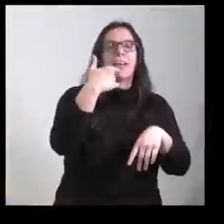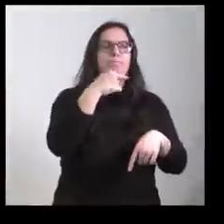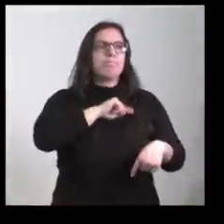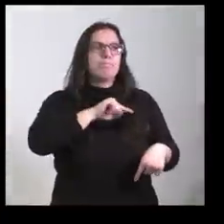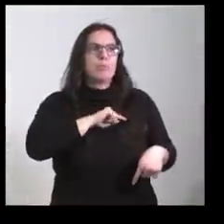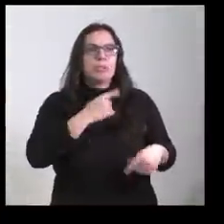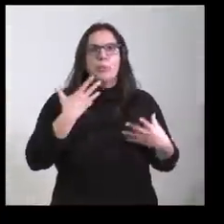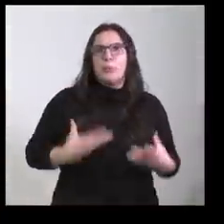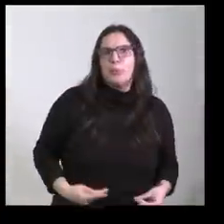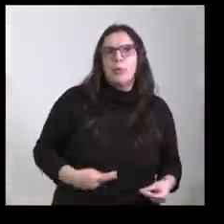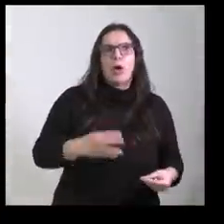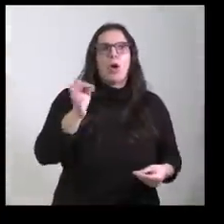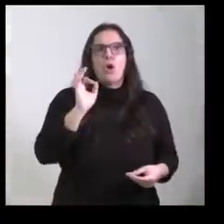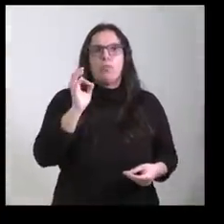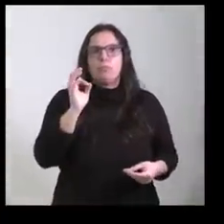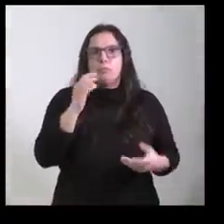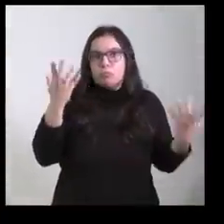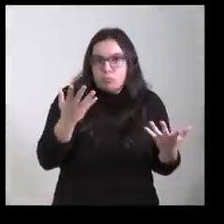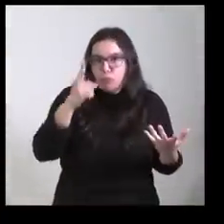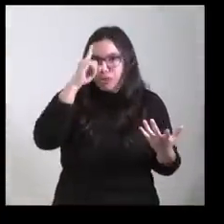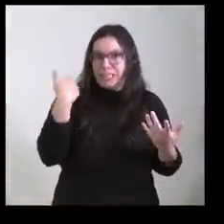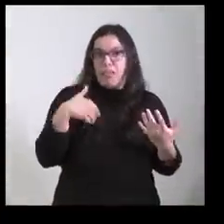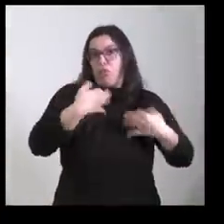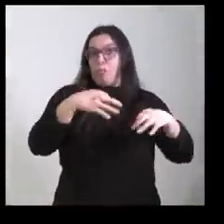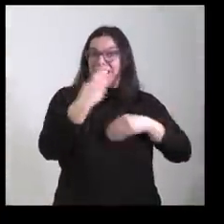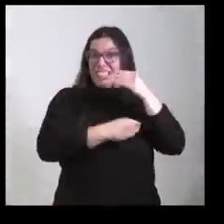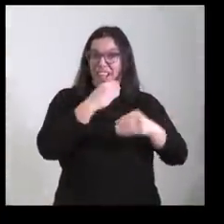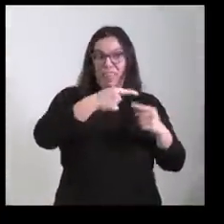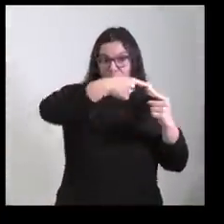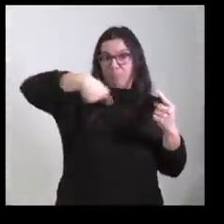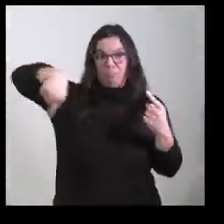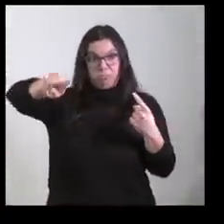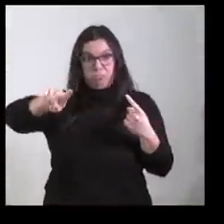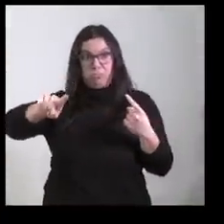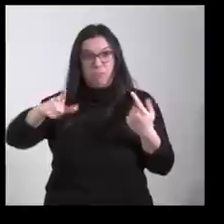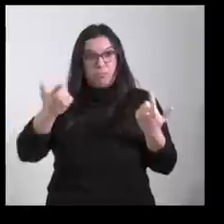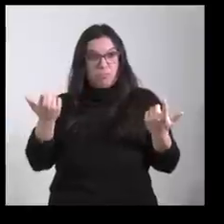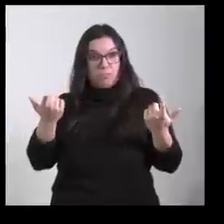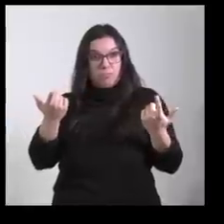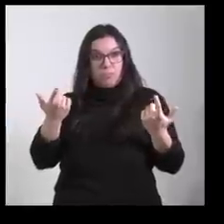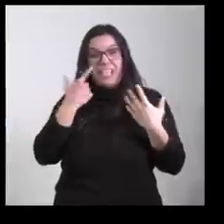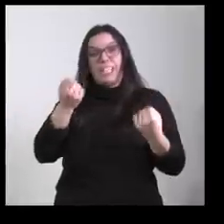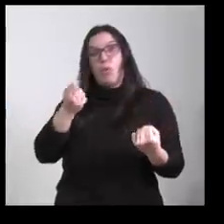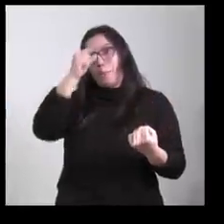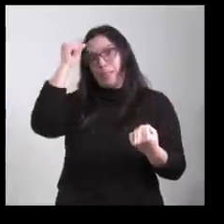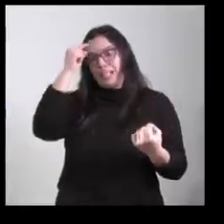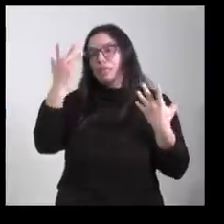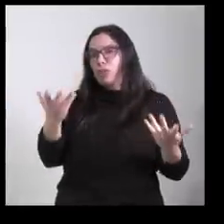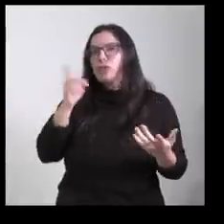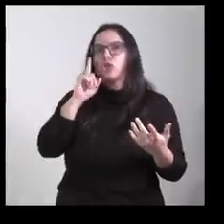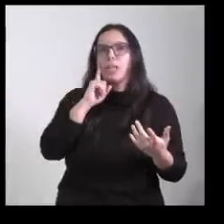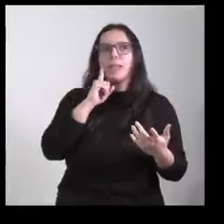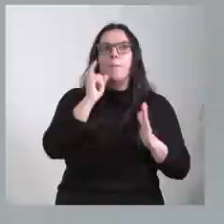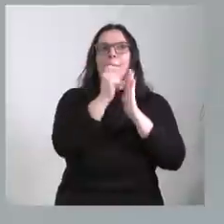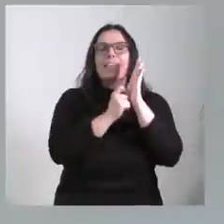deprimida o me encuentro de manera ordinaria el médico la derivarías argumental no sé cuál es el cambio que introduce esta